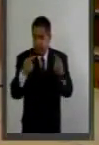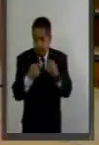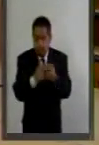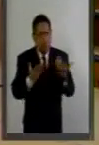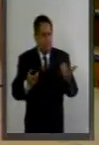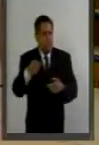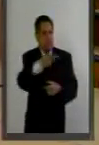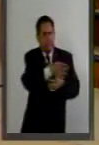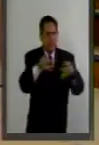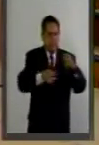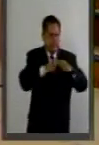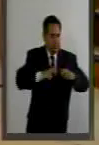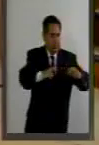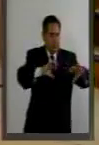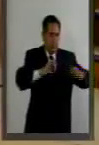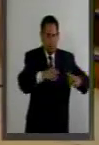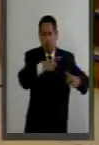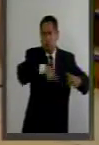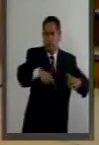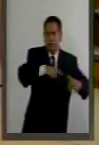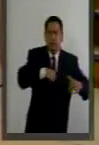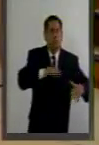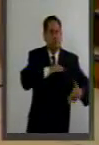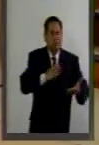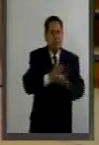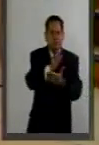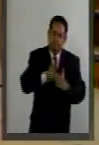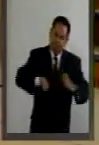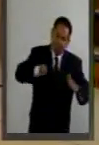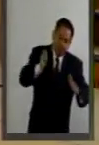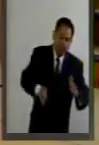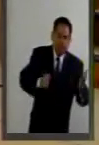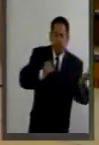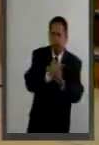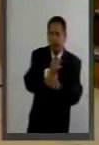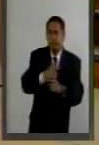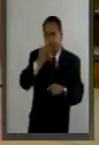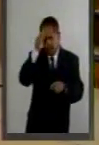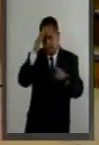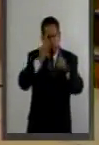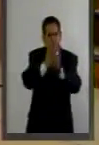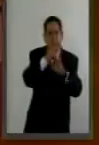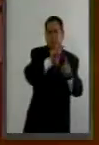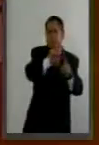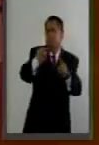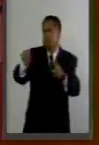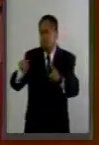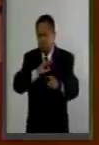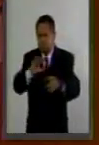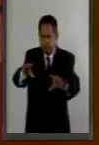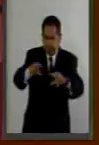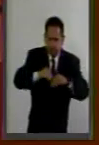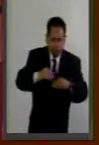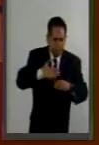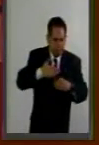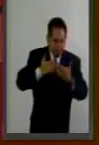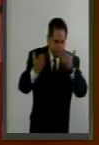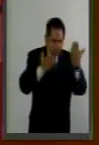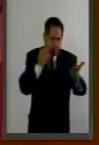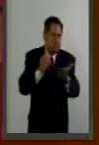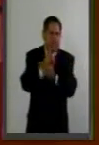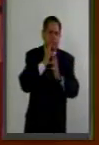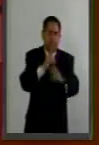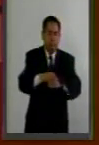Tribunal Constitucional tendrá jurisdicción exclusiva para conocer de las mismas. La propuesta que